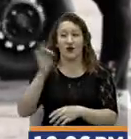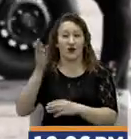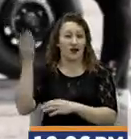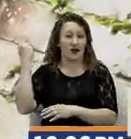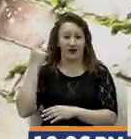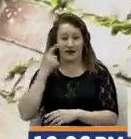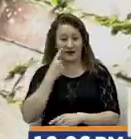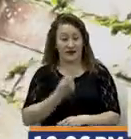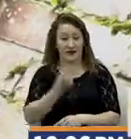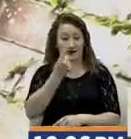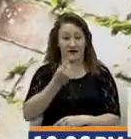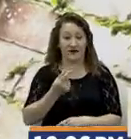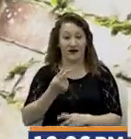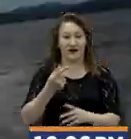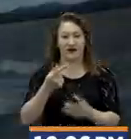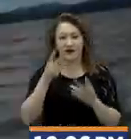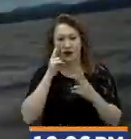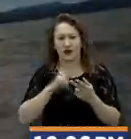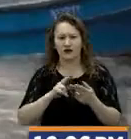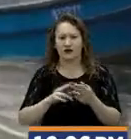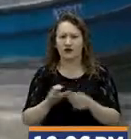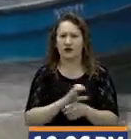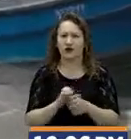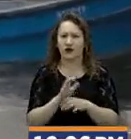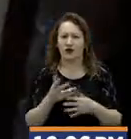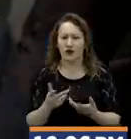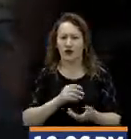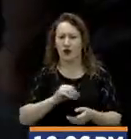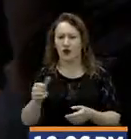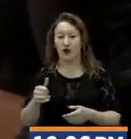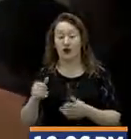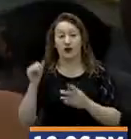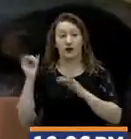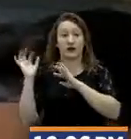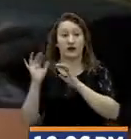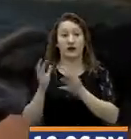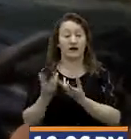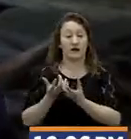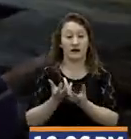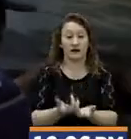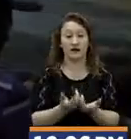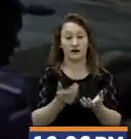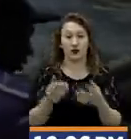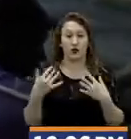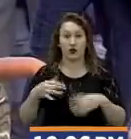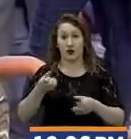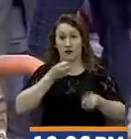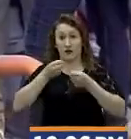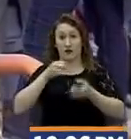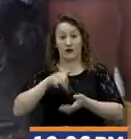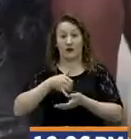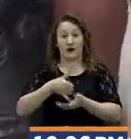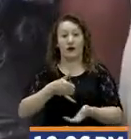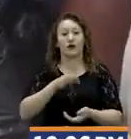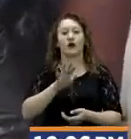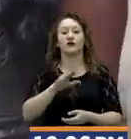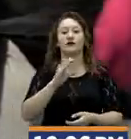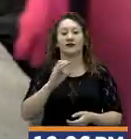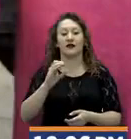descubrir y contar esa otra cara de las ciudades, seguir la ruta de los migrantes en un reportaje que mereció el premio CPB,